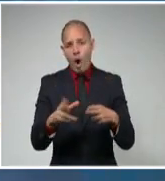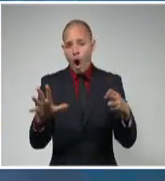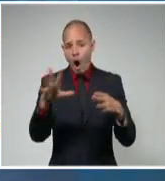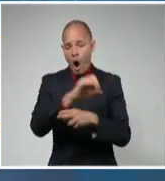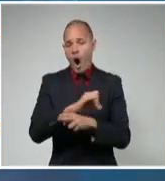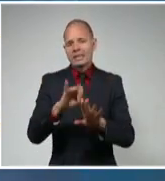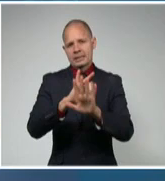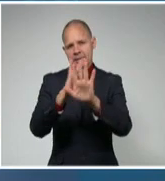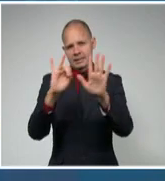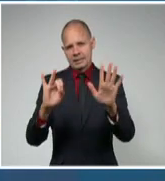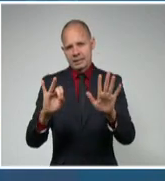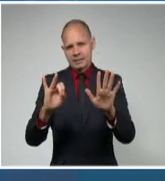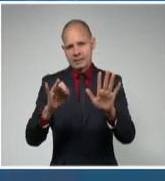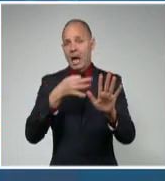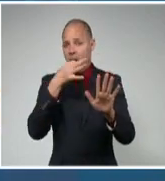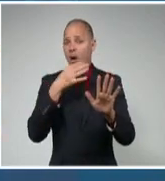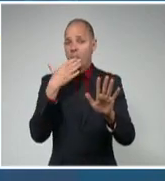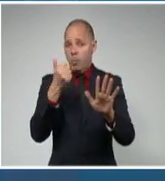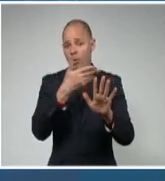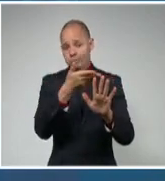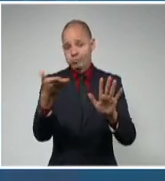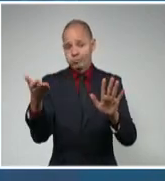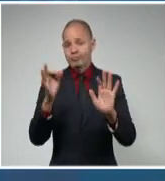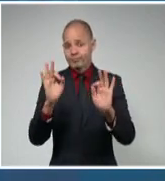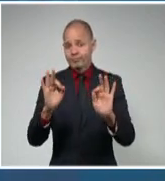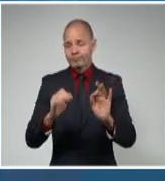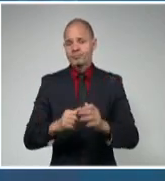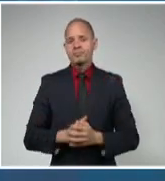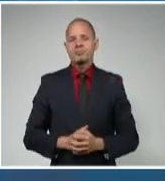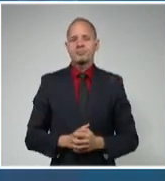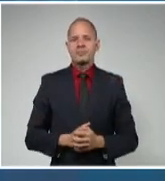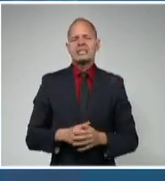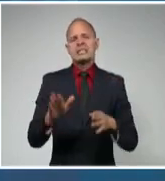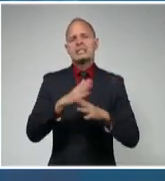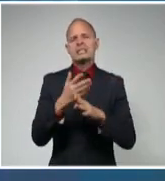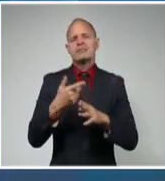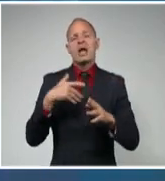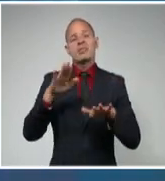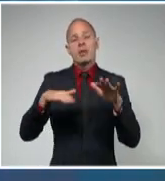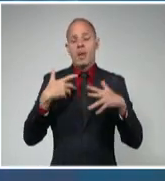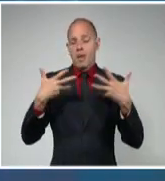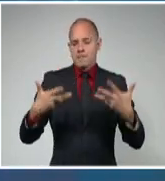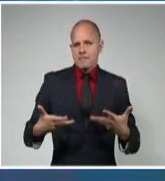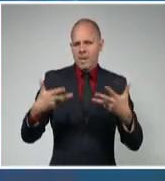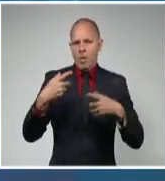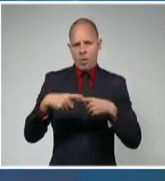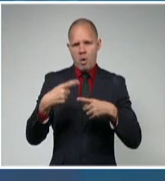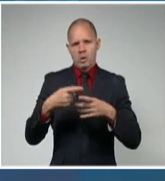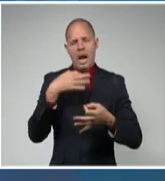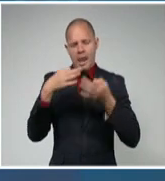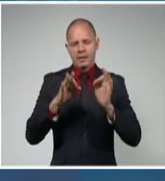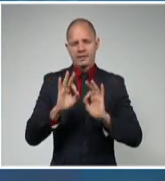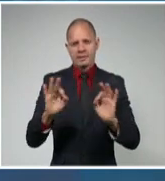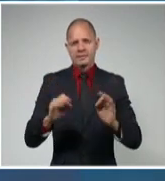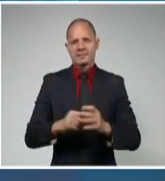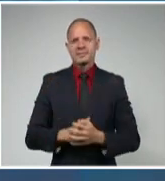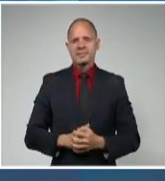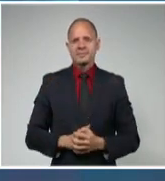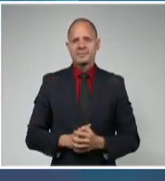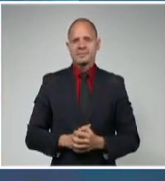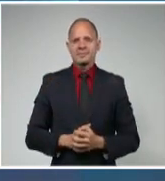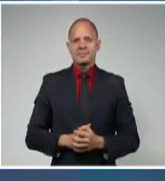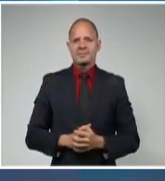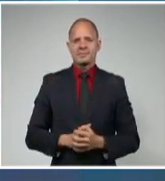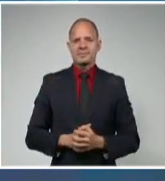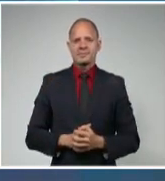Maida, en la división de 76 kilogramos. Otofelio Oñate, en los 61 kilogramos. Aleca Rodríguez, en los 61 kilogramos. Porfirio Sáenz